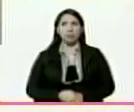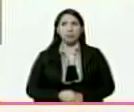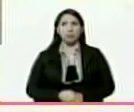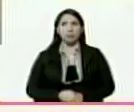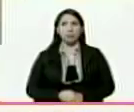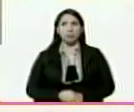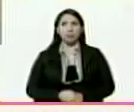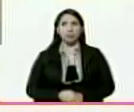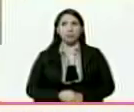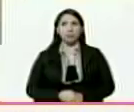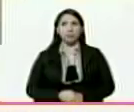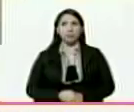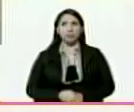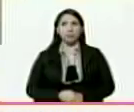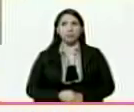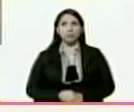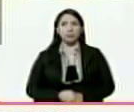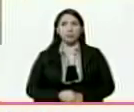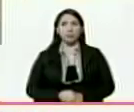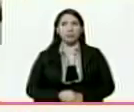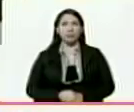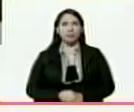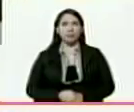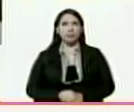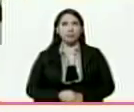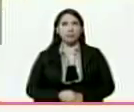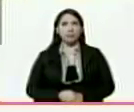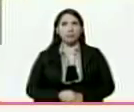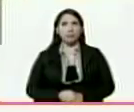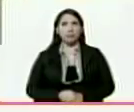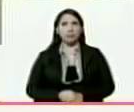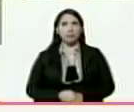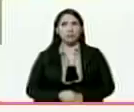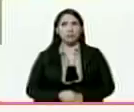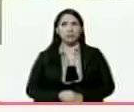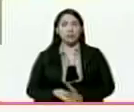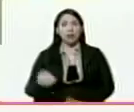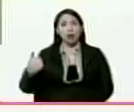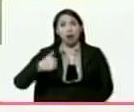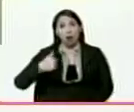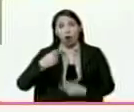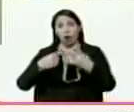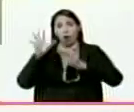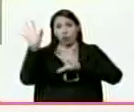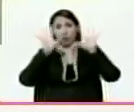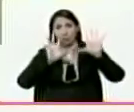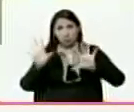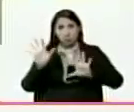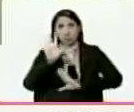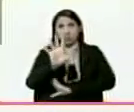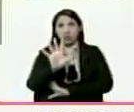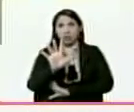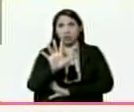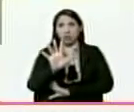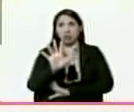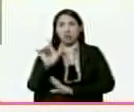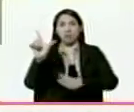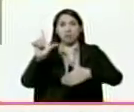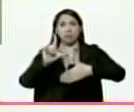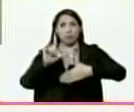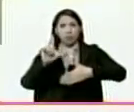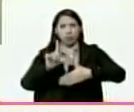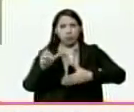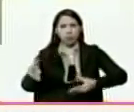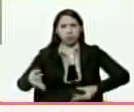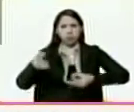David Morales, de la Agencia EFE. ¿Cómo está? Canadá y otros 5 países, países latinoamericanos,